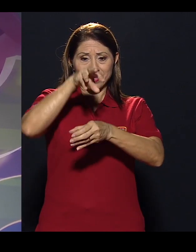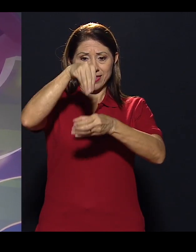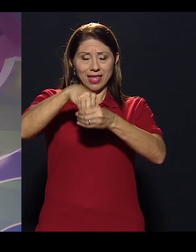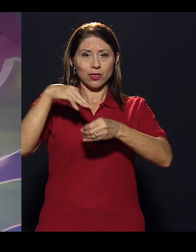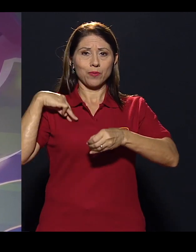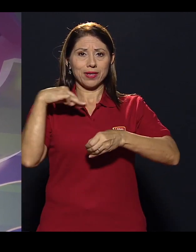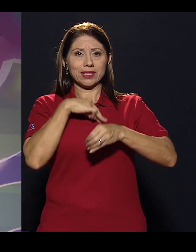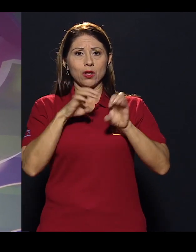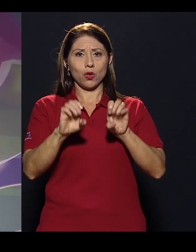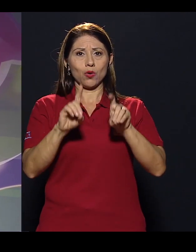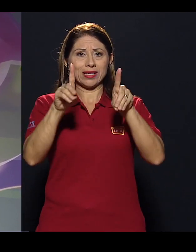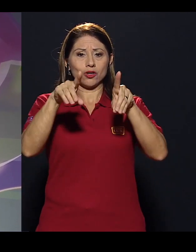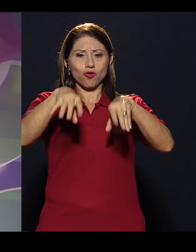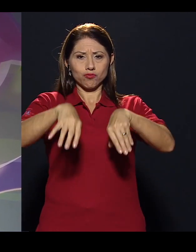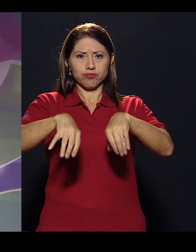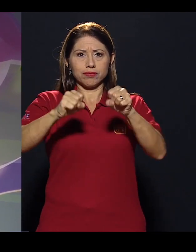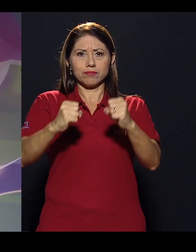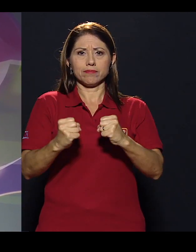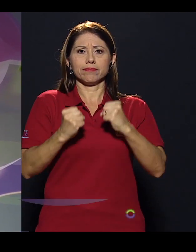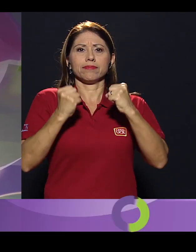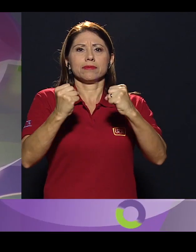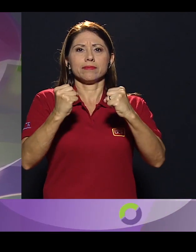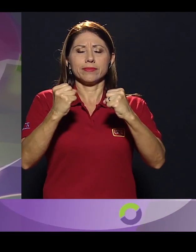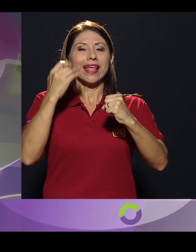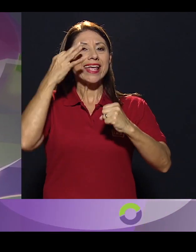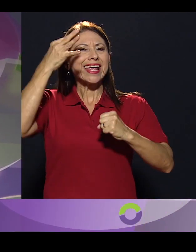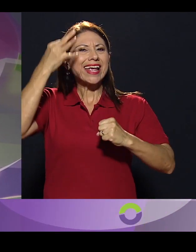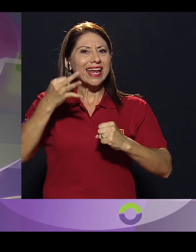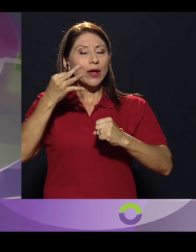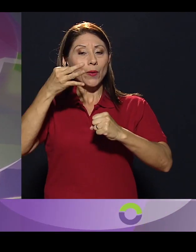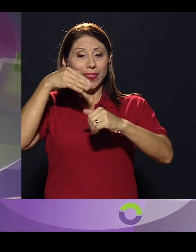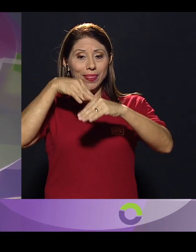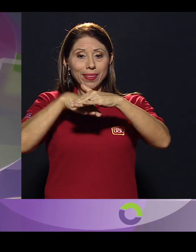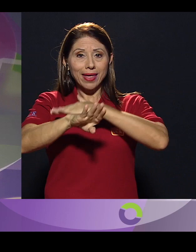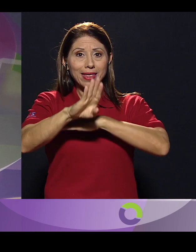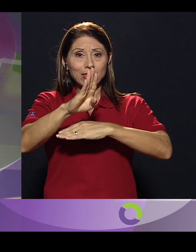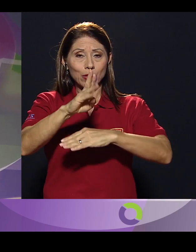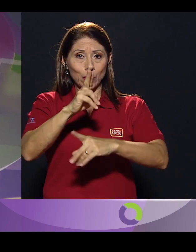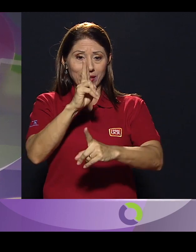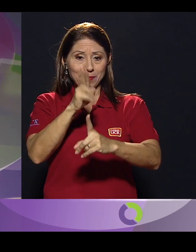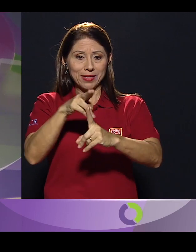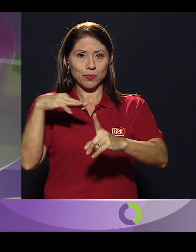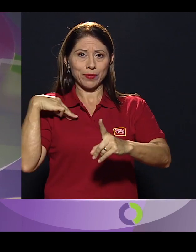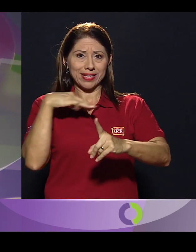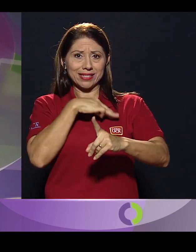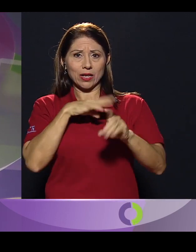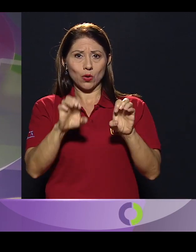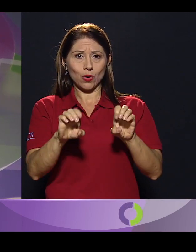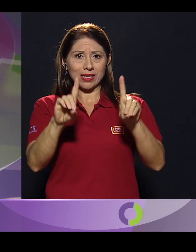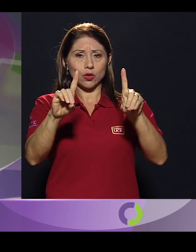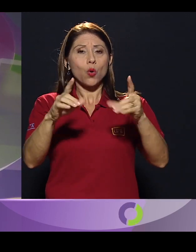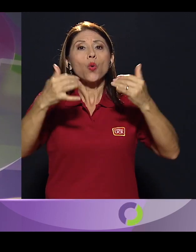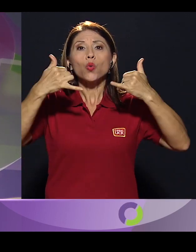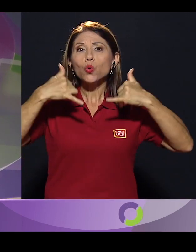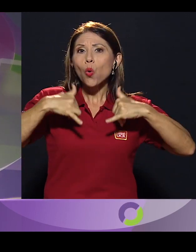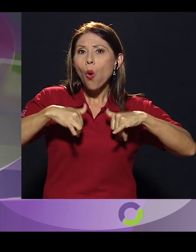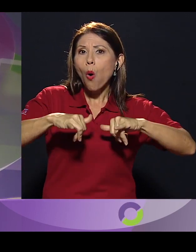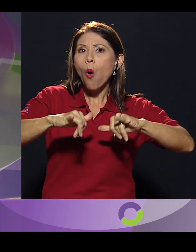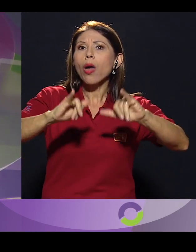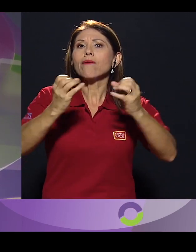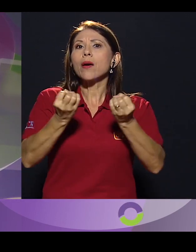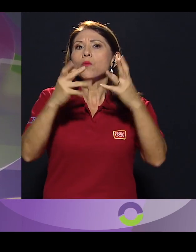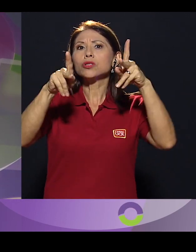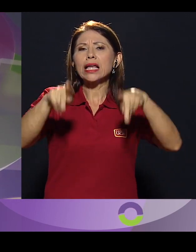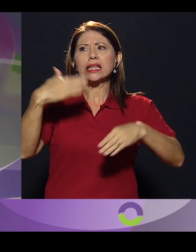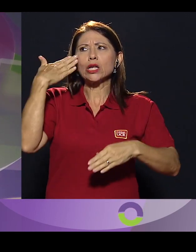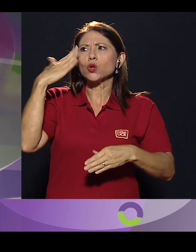Ministerio de Educación. Creo que a lo interno del mismo ministerio incluso existe mucha gente que todavía